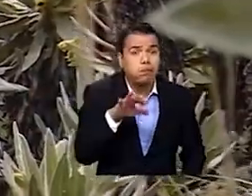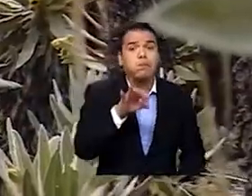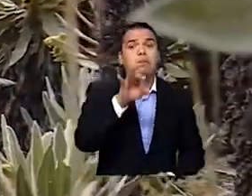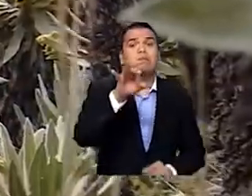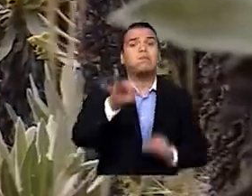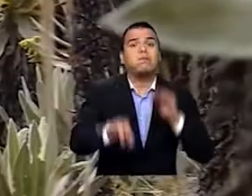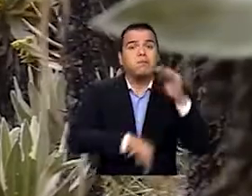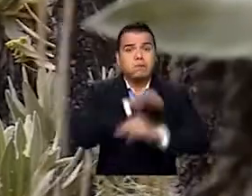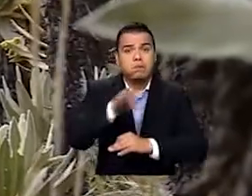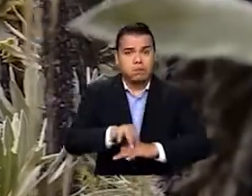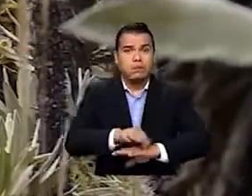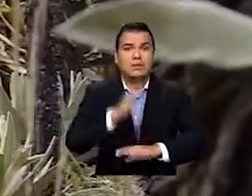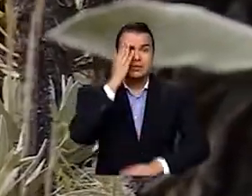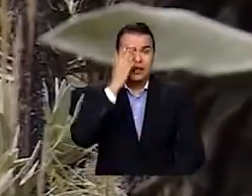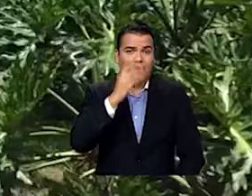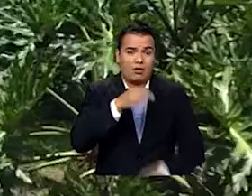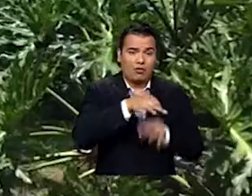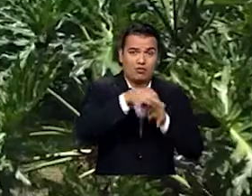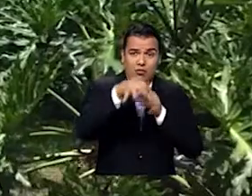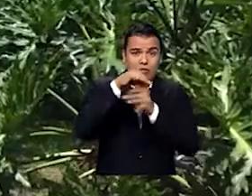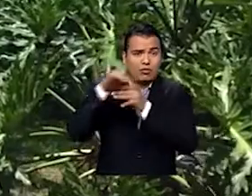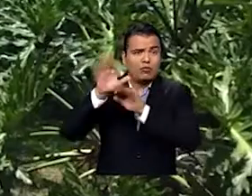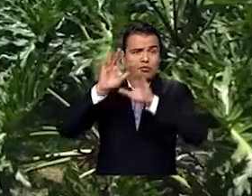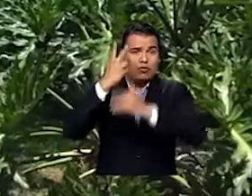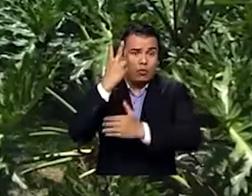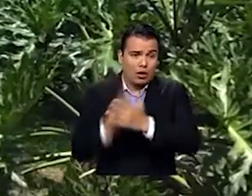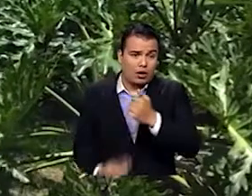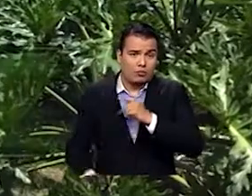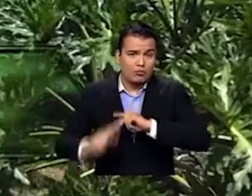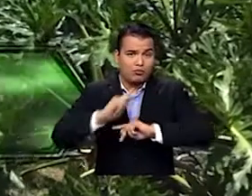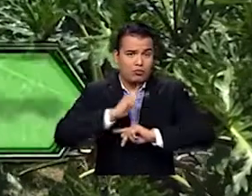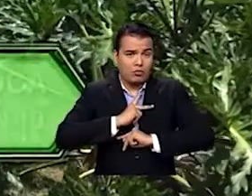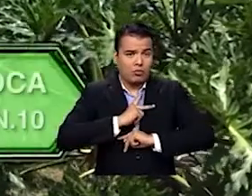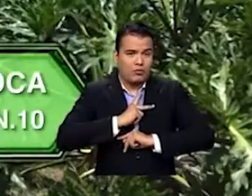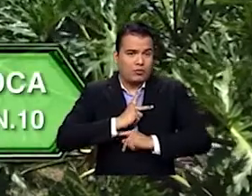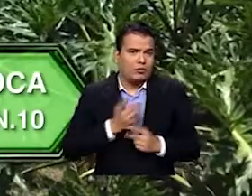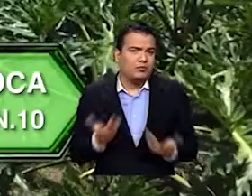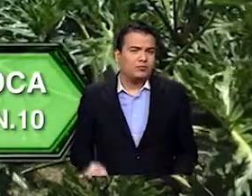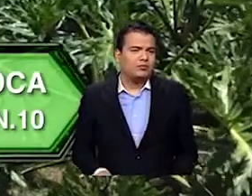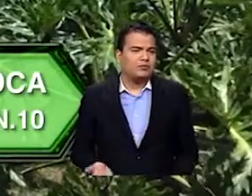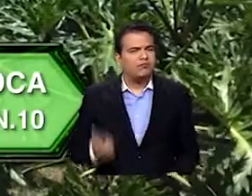que comparten ambos municipios. El compromiso es seguir